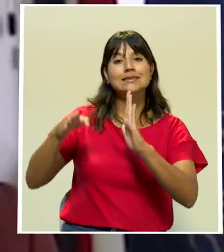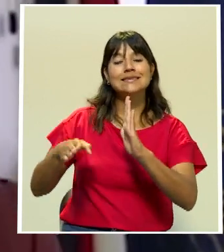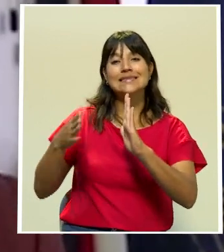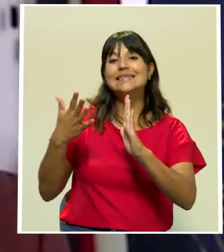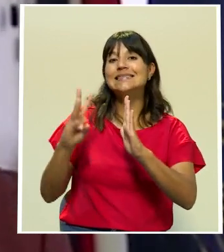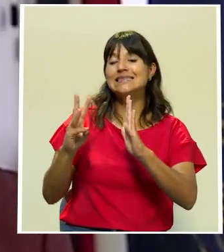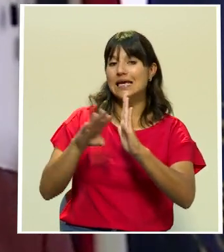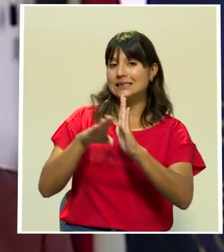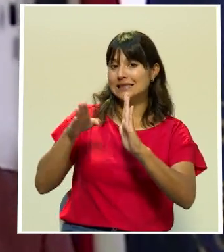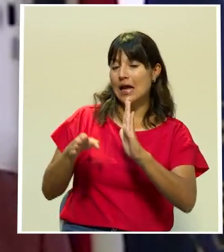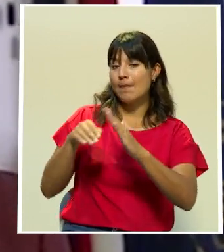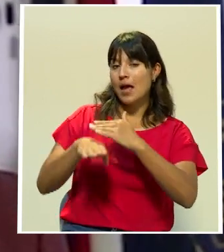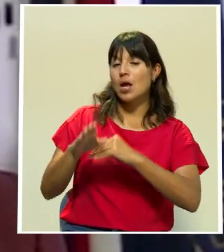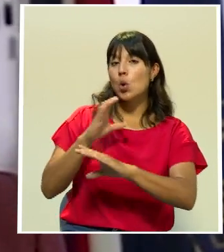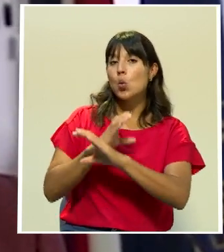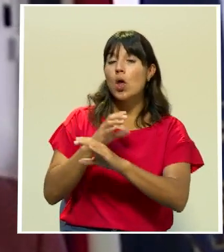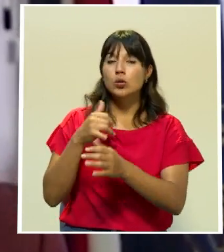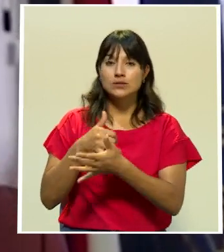UCI, hay